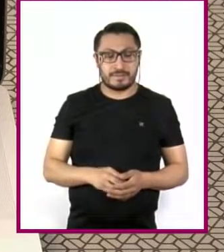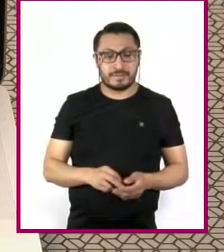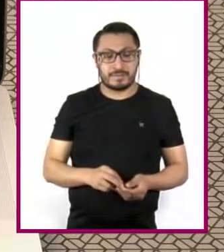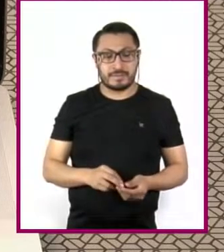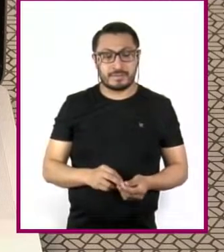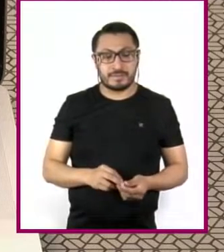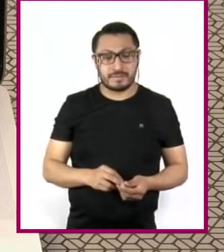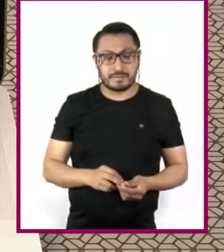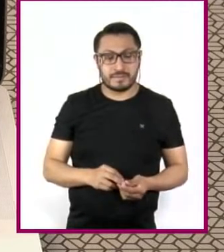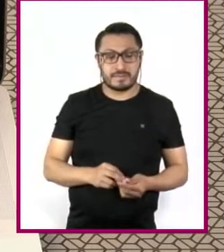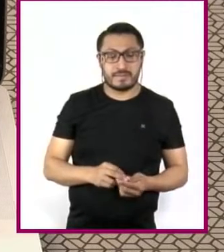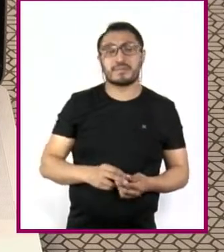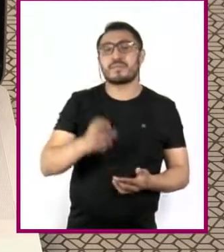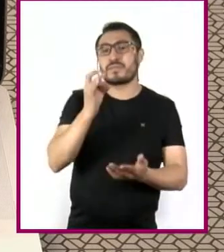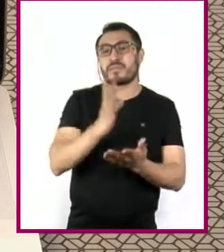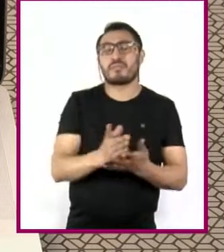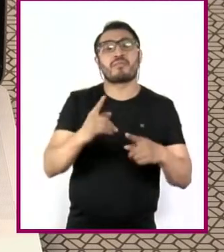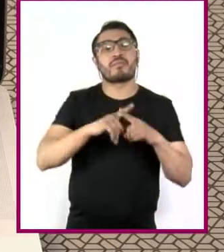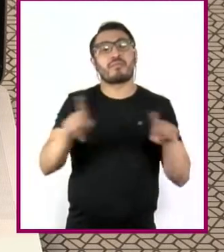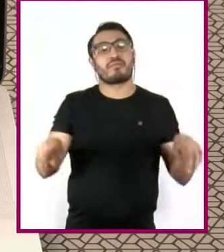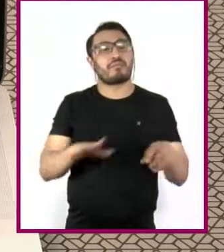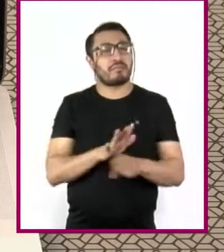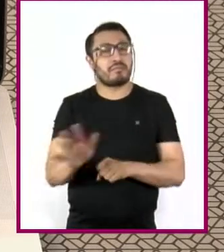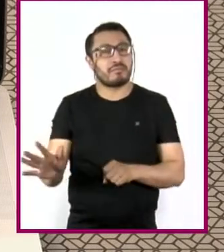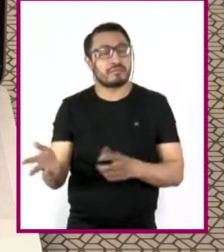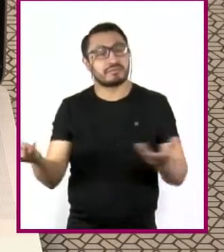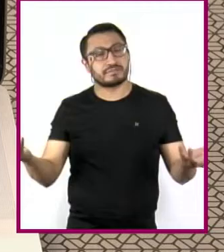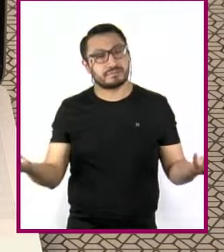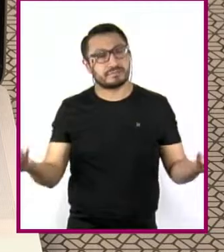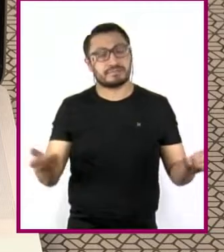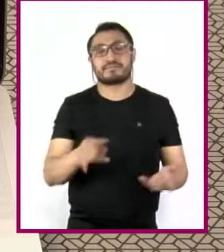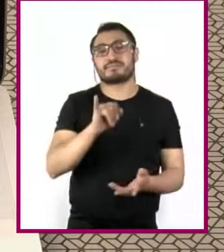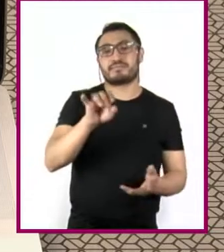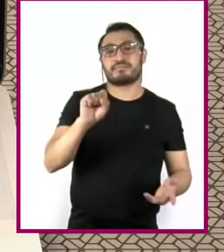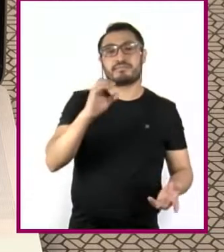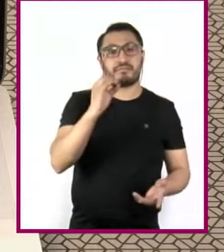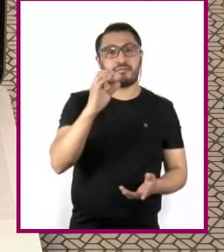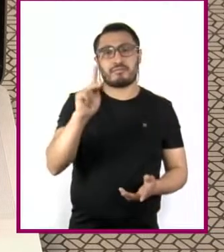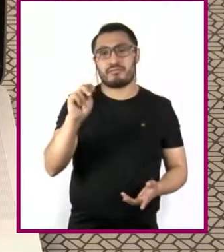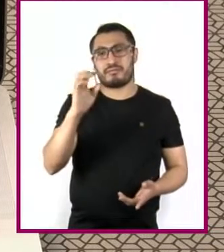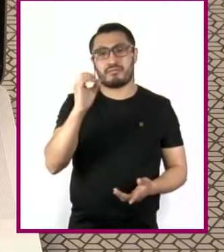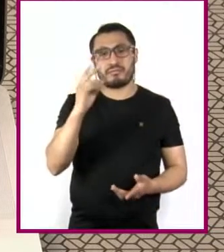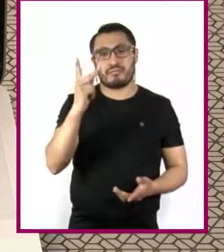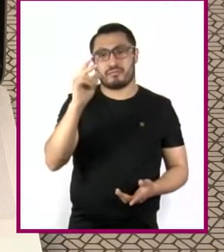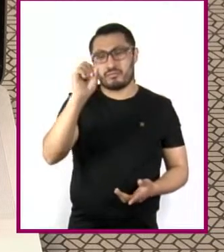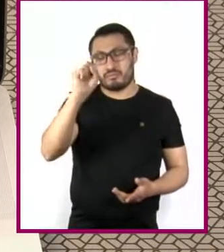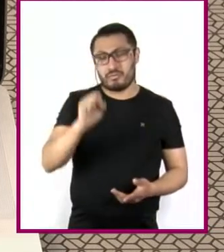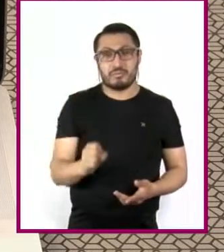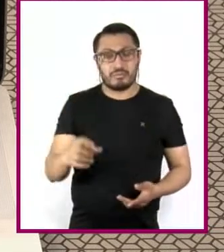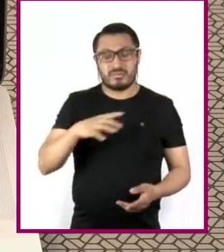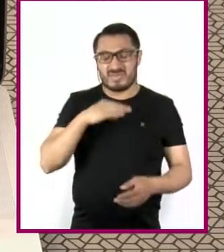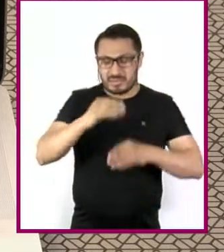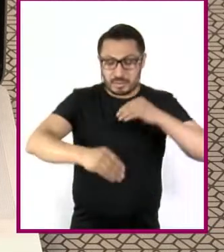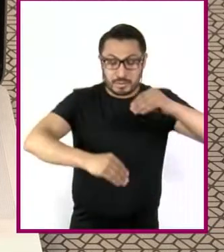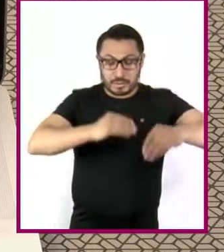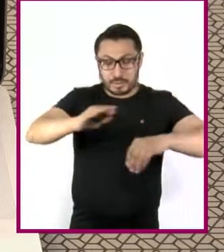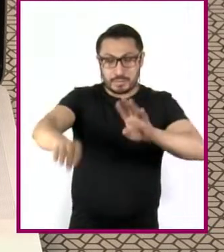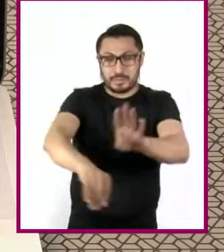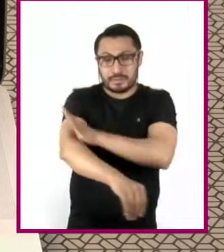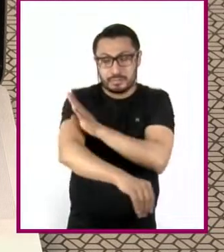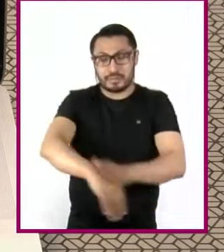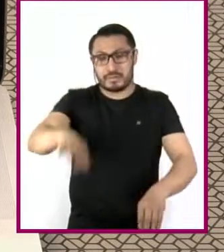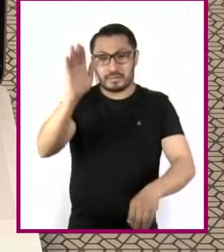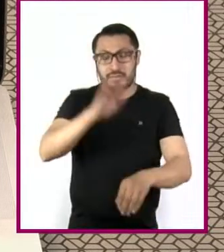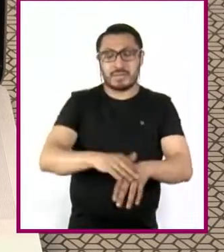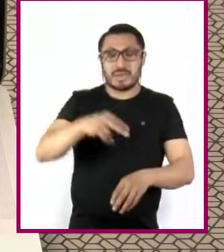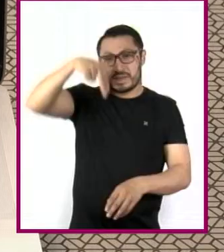Lo único que varía es que estos isótopos cosmogénicos, la producción se ve favorecida más en los polos,